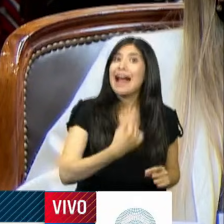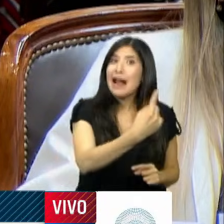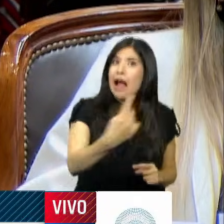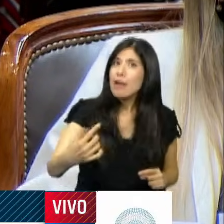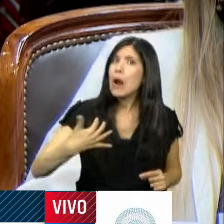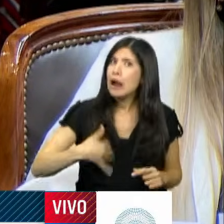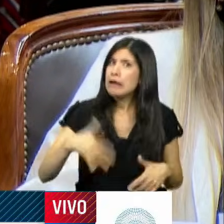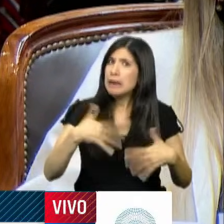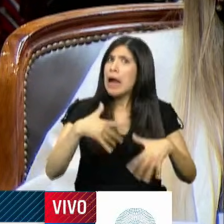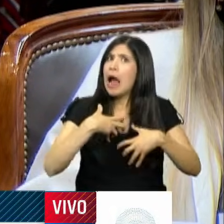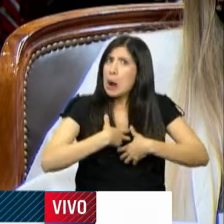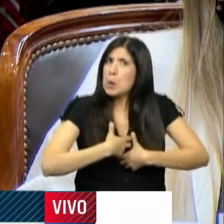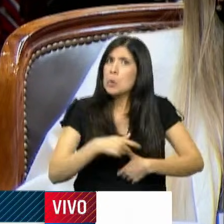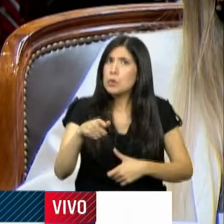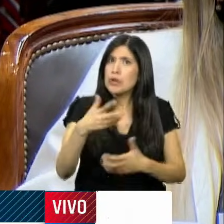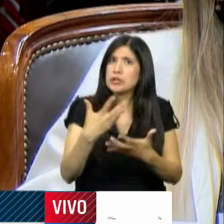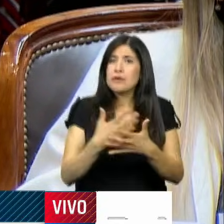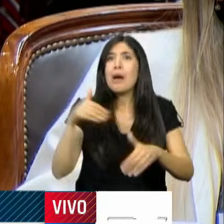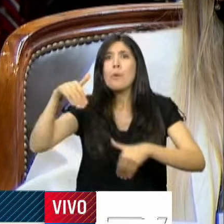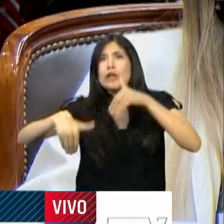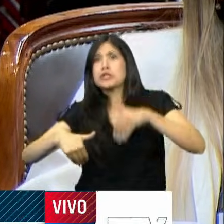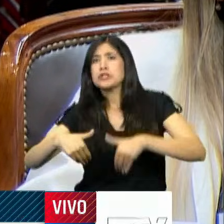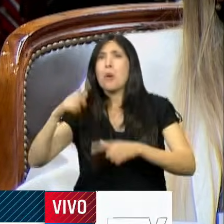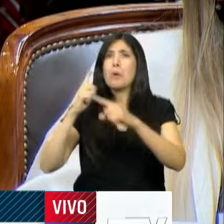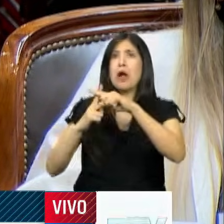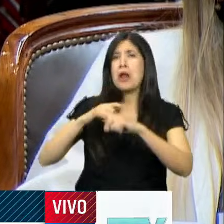angustia, independientemente del resultado electoral.